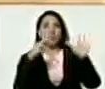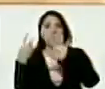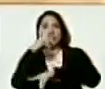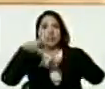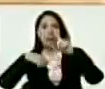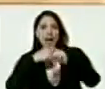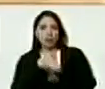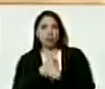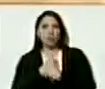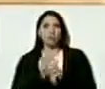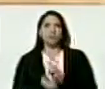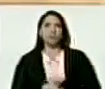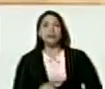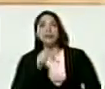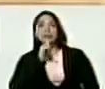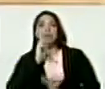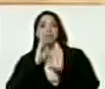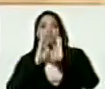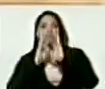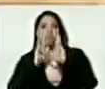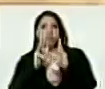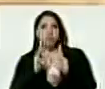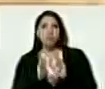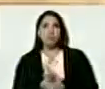años, quien confesó